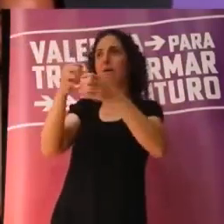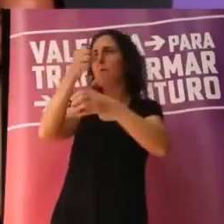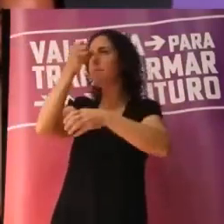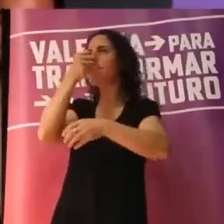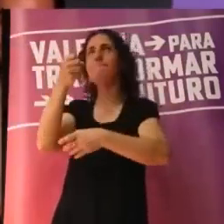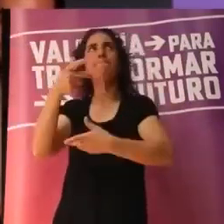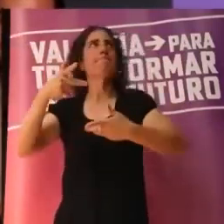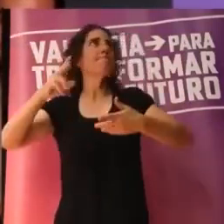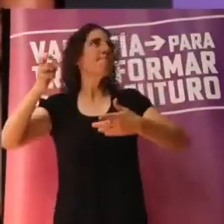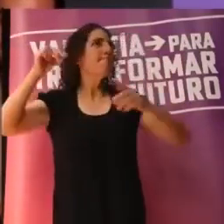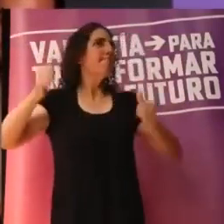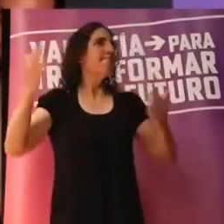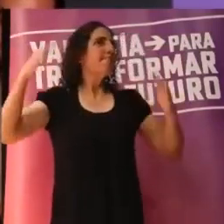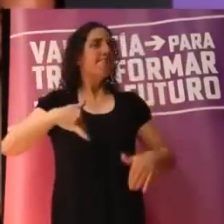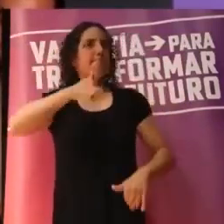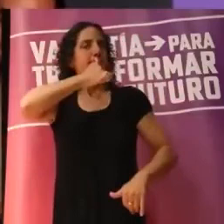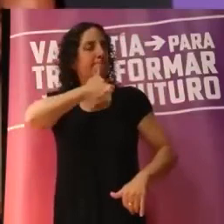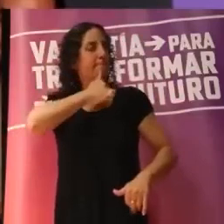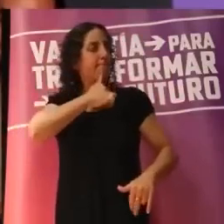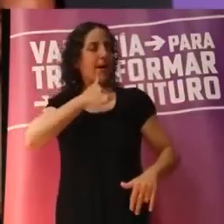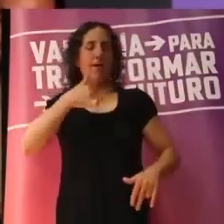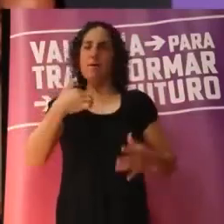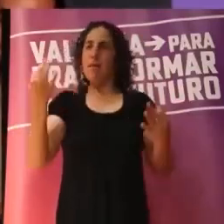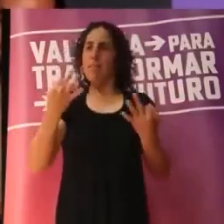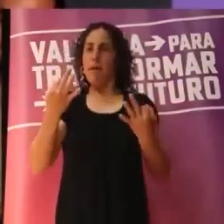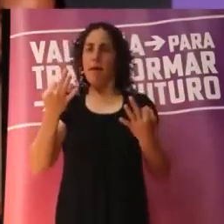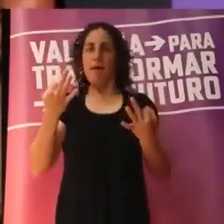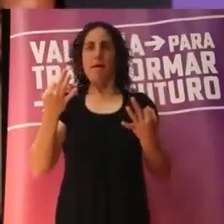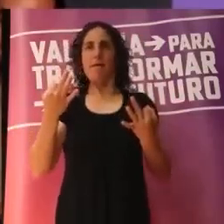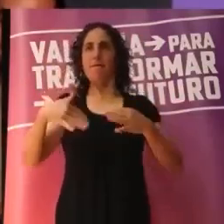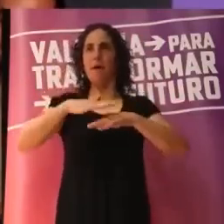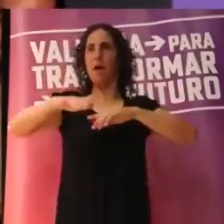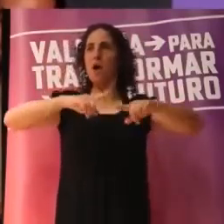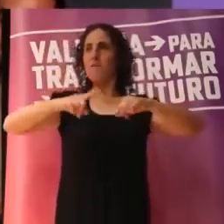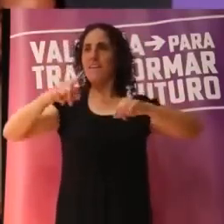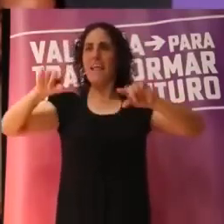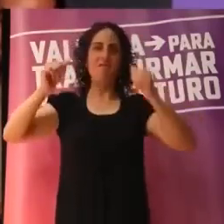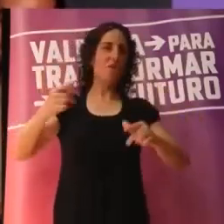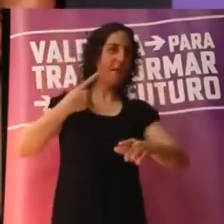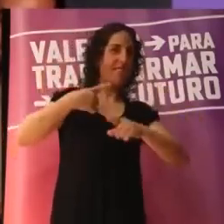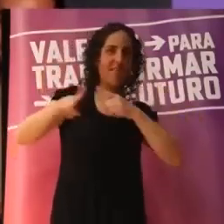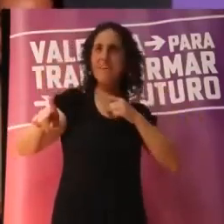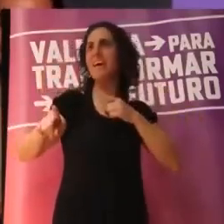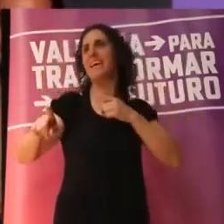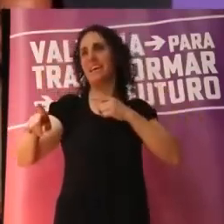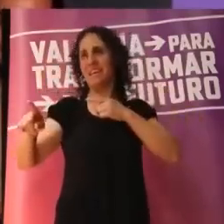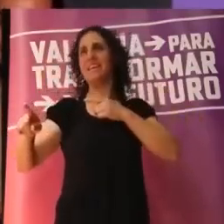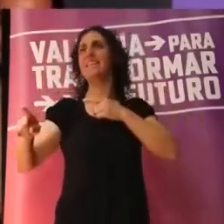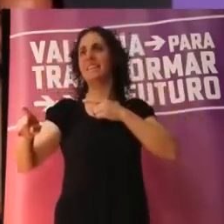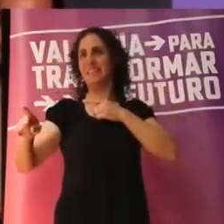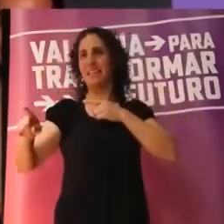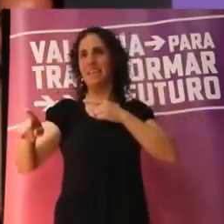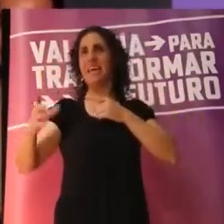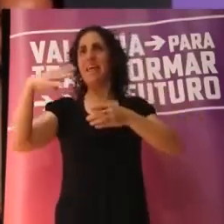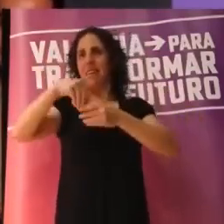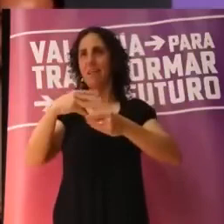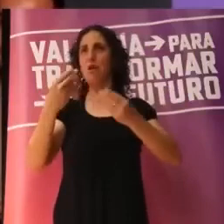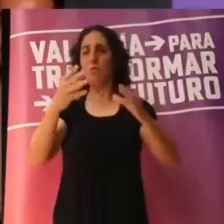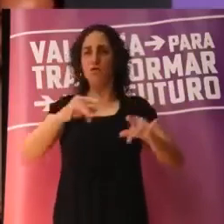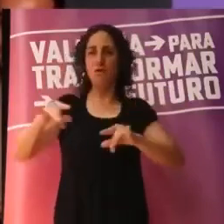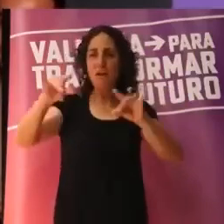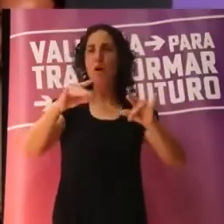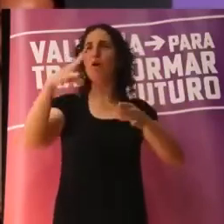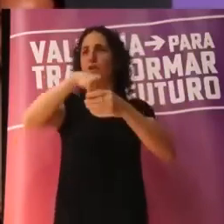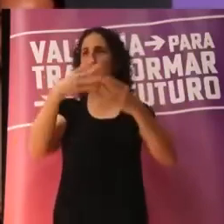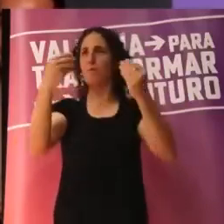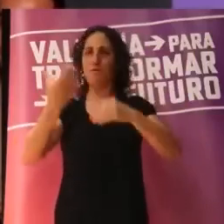quede más remedio que iniciar un camino de gobernabilidad en muchos territorios, en muchos ayuntamientos y,